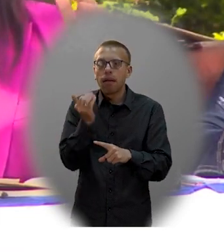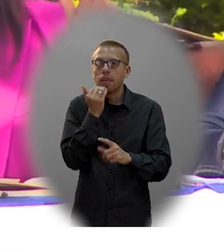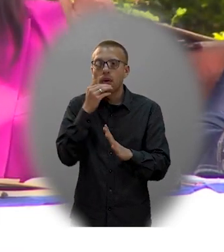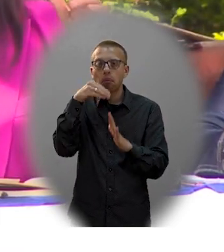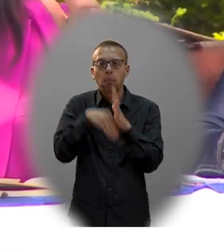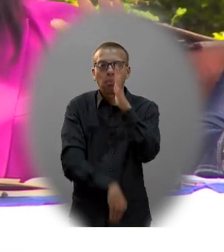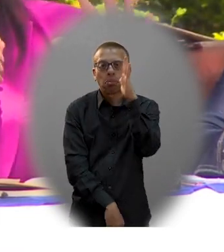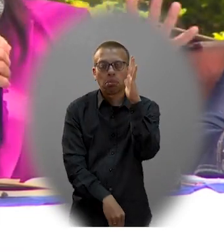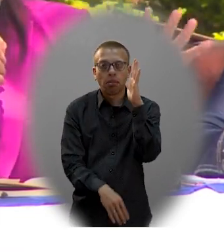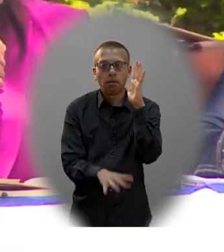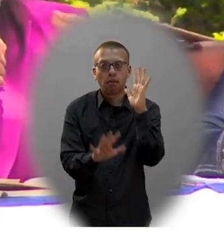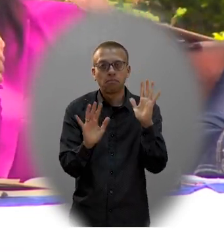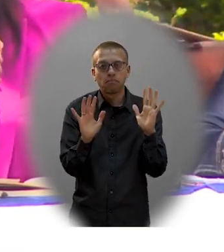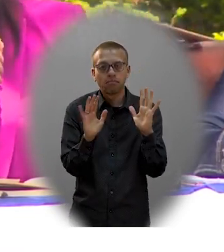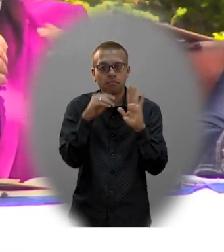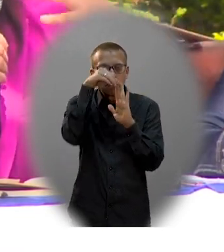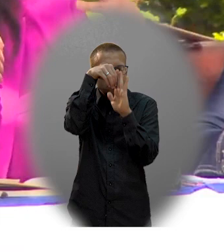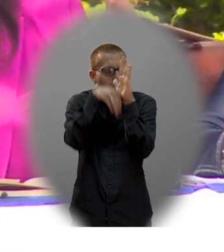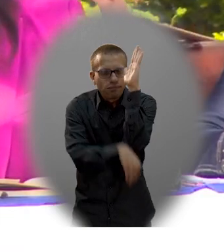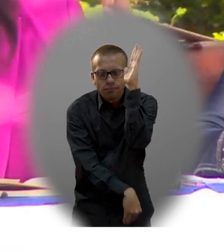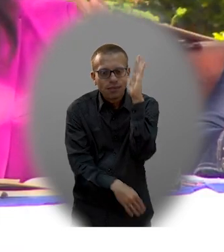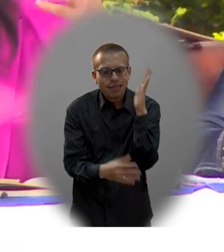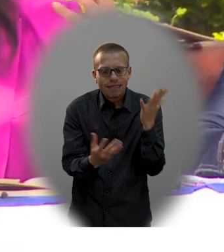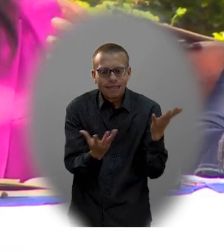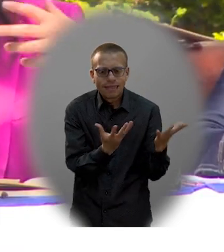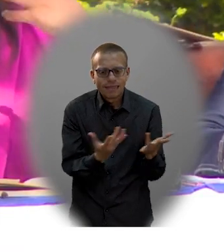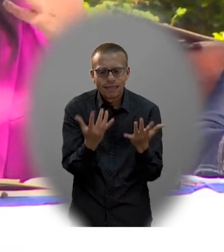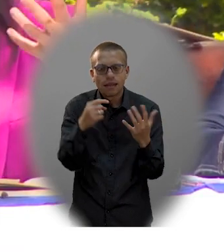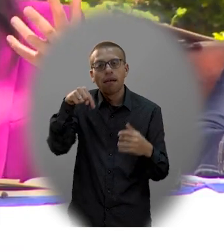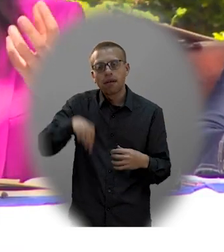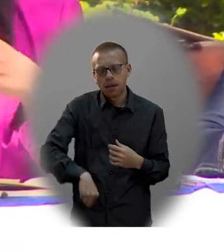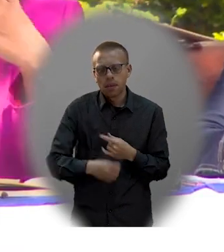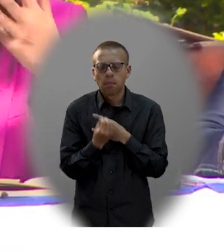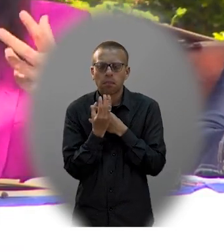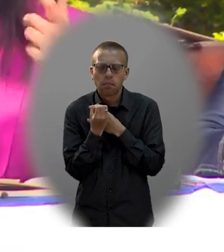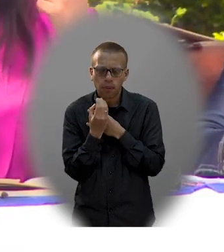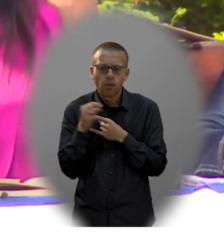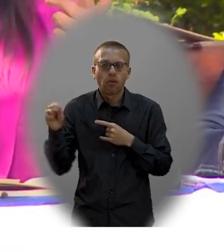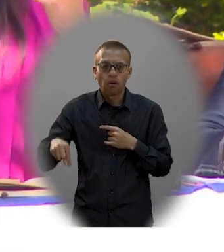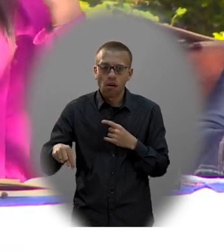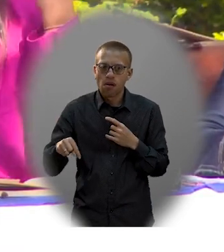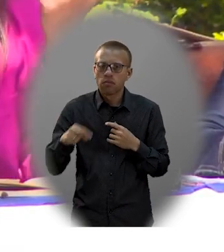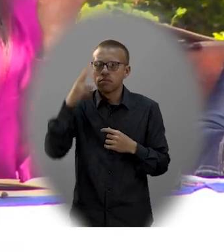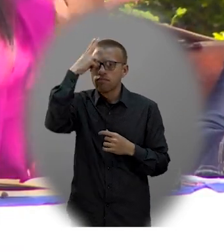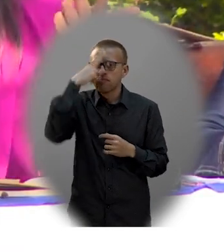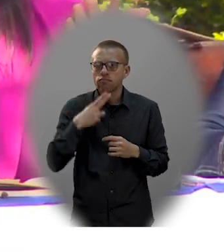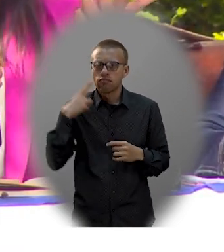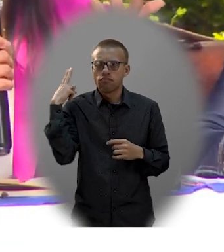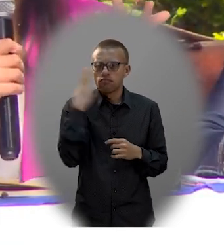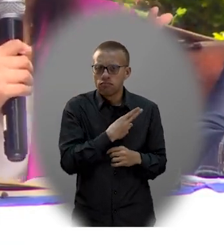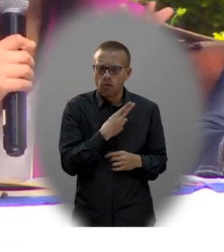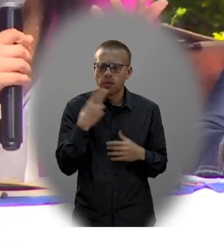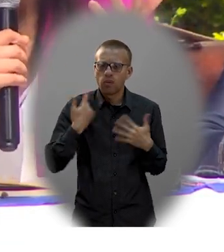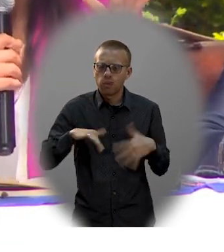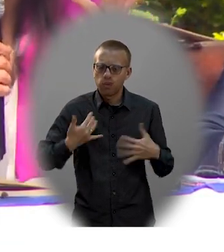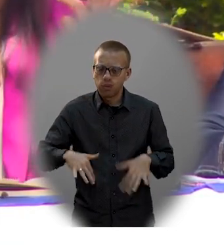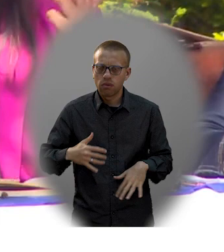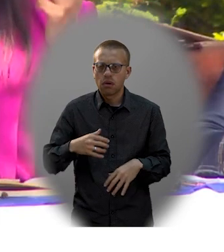total. No sé cómo es acá, yo espero y creo que hay un compromiso muy, muy amplio, pero en todo caso ese tiene que ser